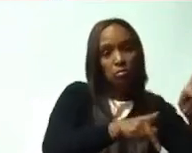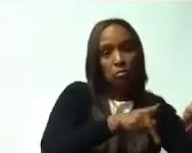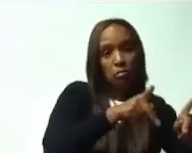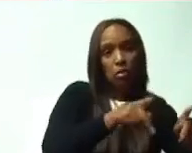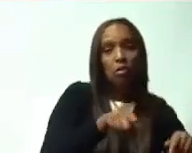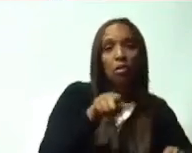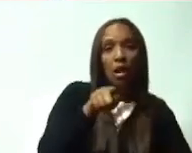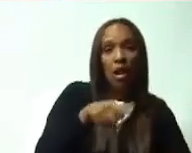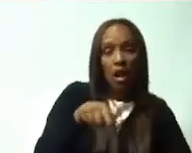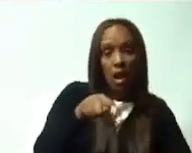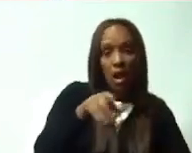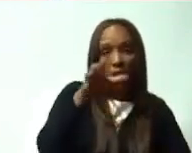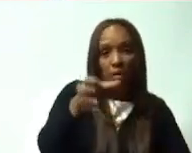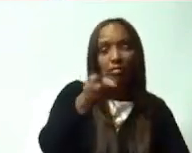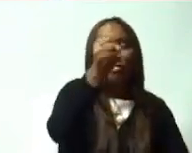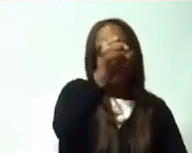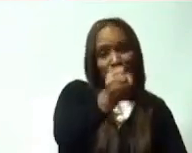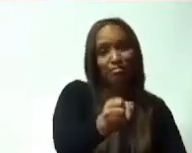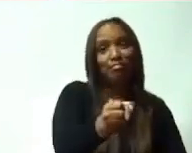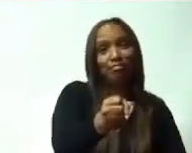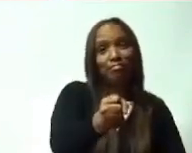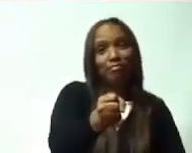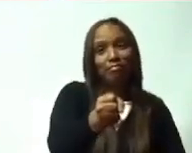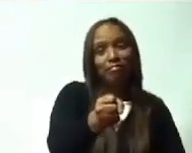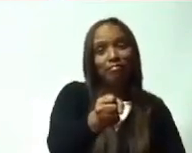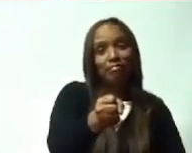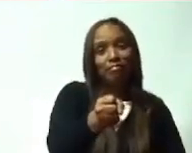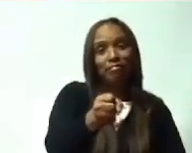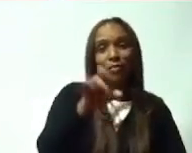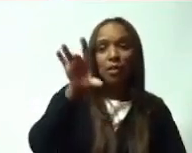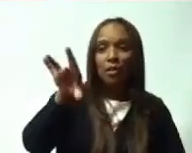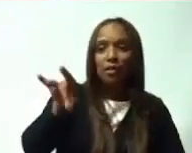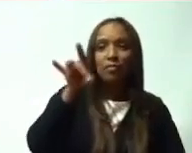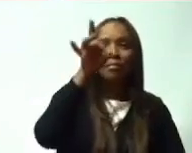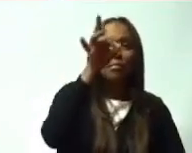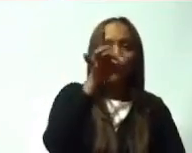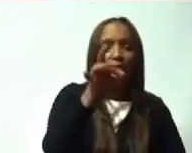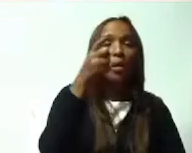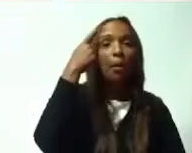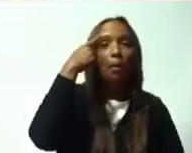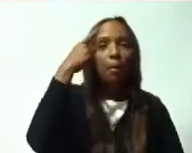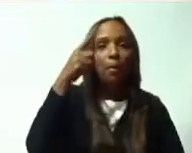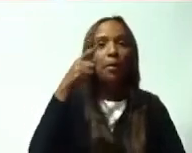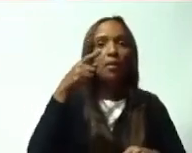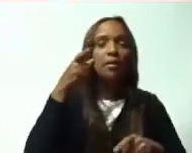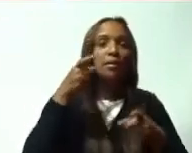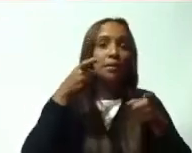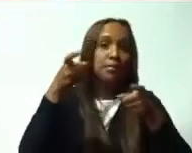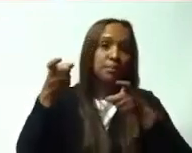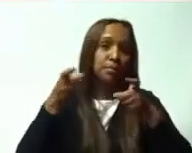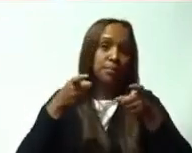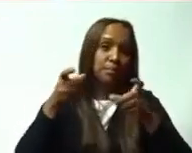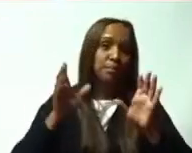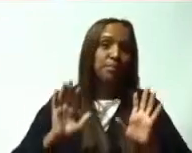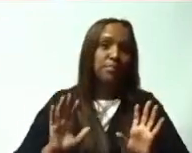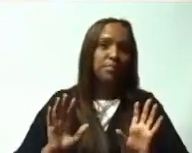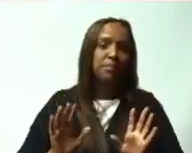quiero decir, presidente, que todo está, como dice la Biblia, debajo del